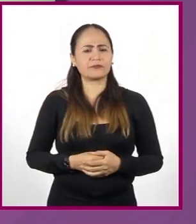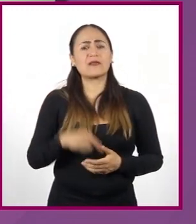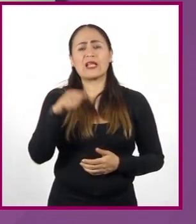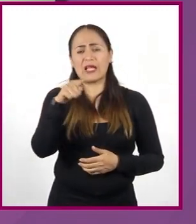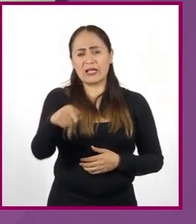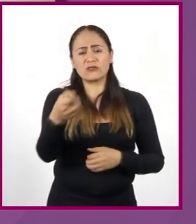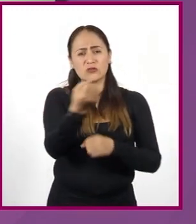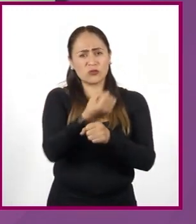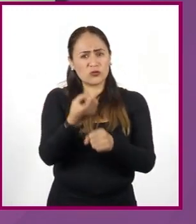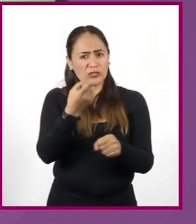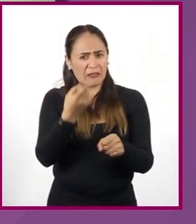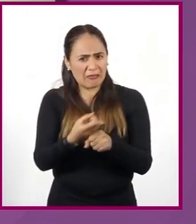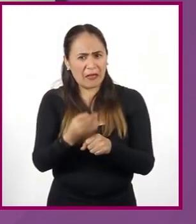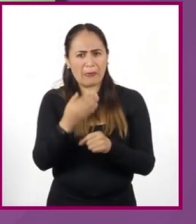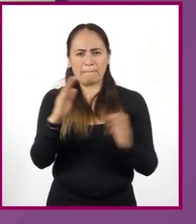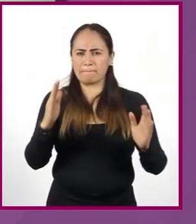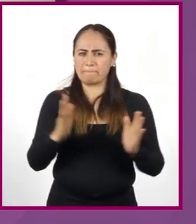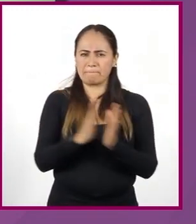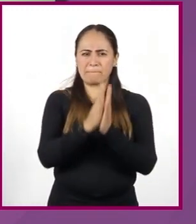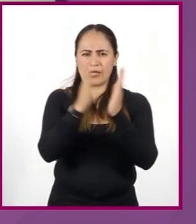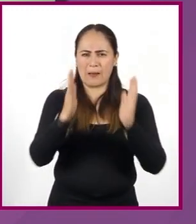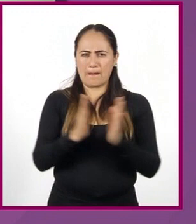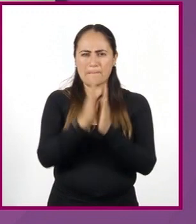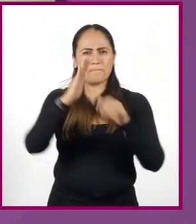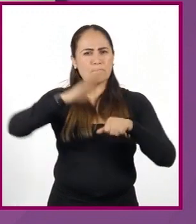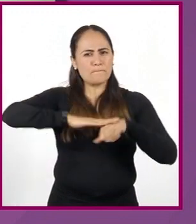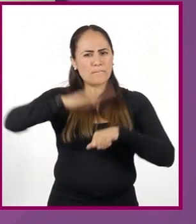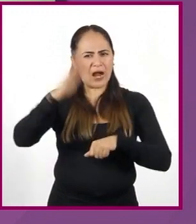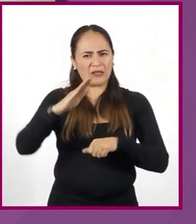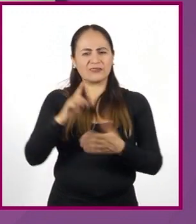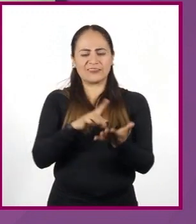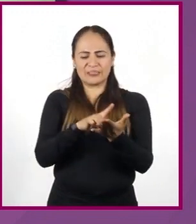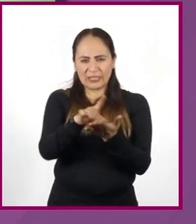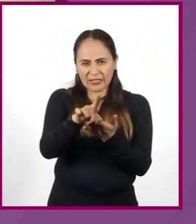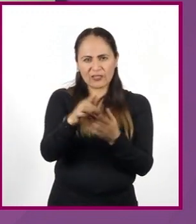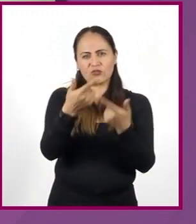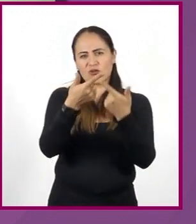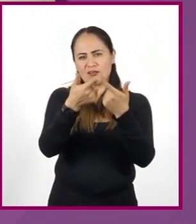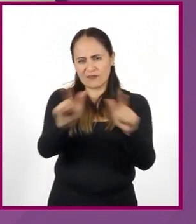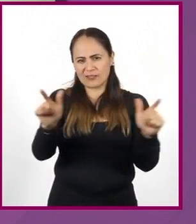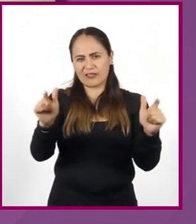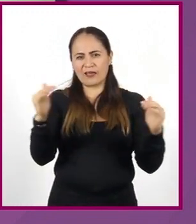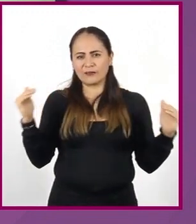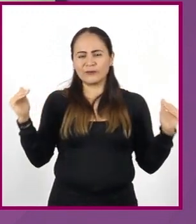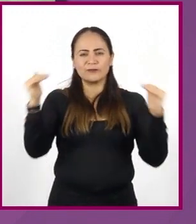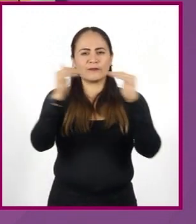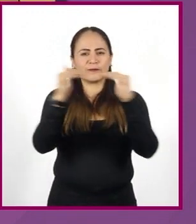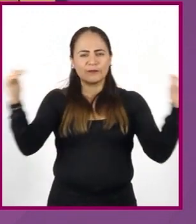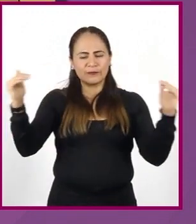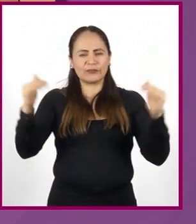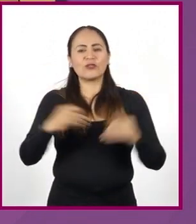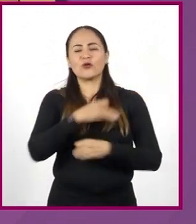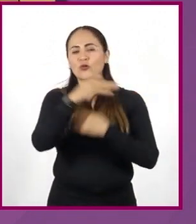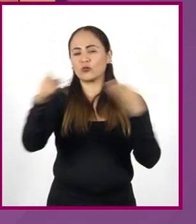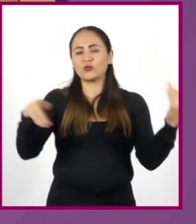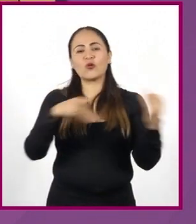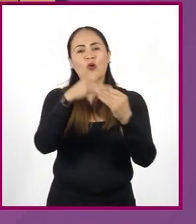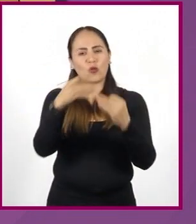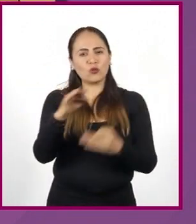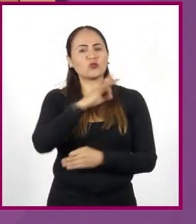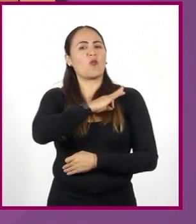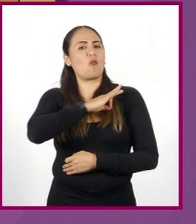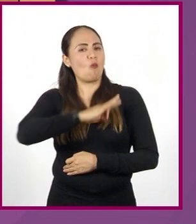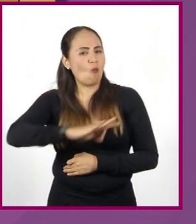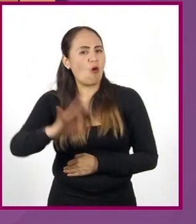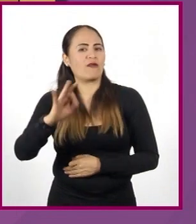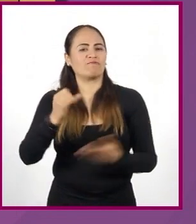una sociedad más democrática, basada en el derecho, la libertad y la equidad, en la que todos sean capaces